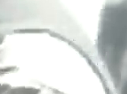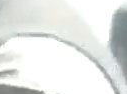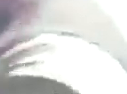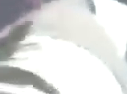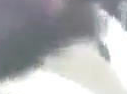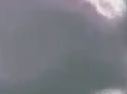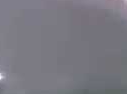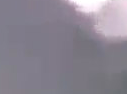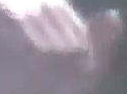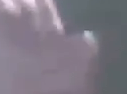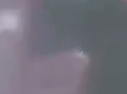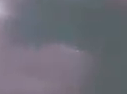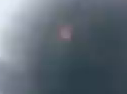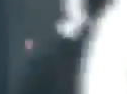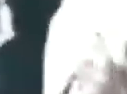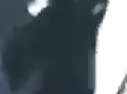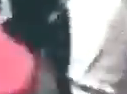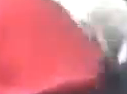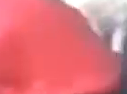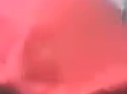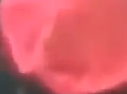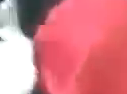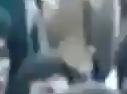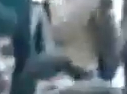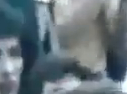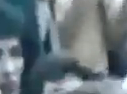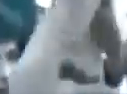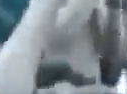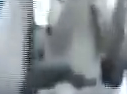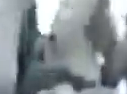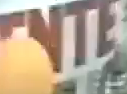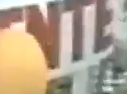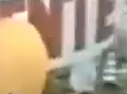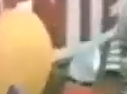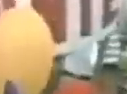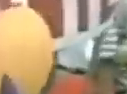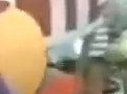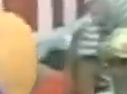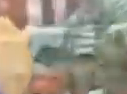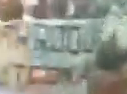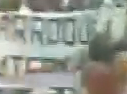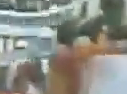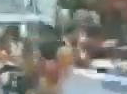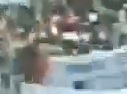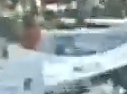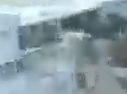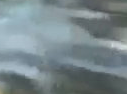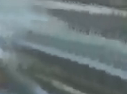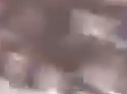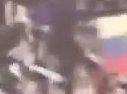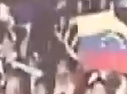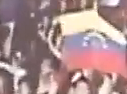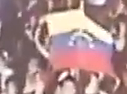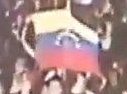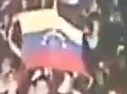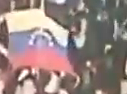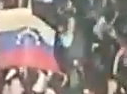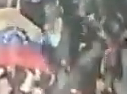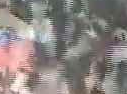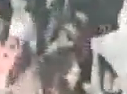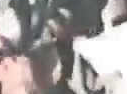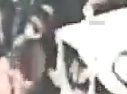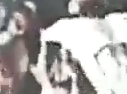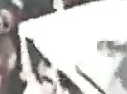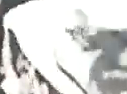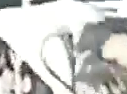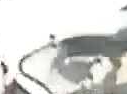protagonistas de esa nueva historia de Venezuela. Celebrando esta gran victoria de todo el pueblo venezolano. ¡Qué grande es el pueblo